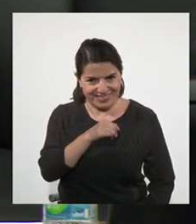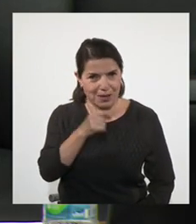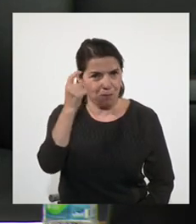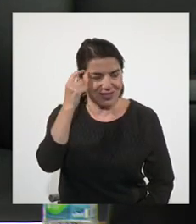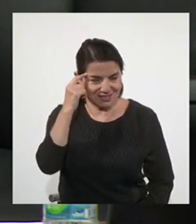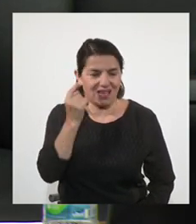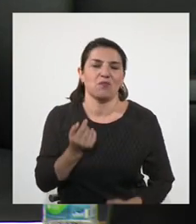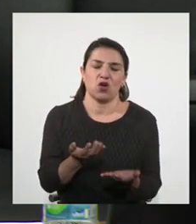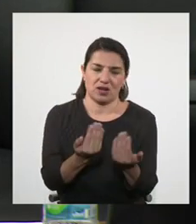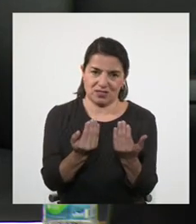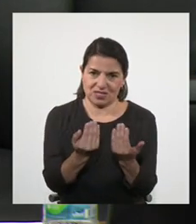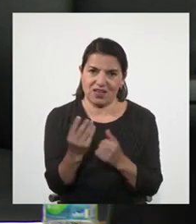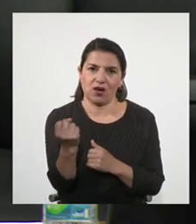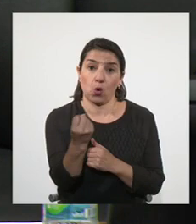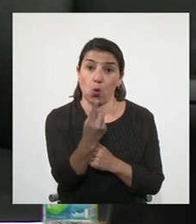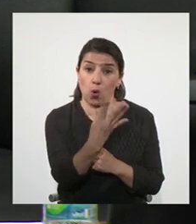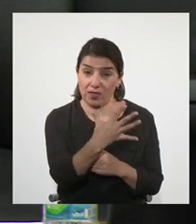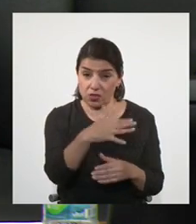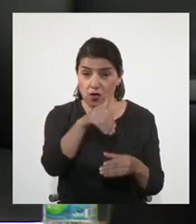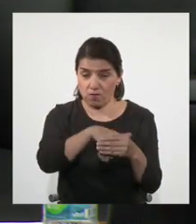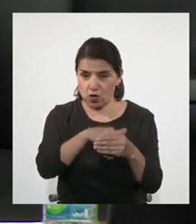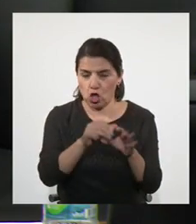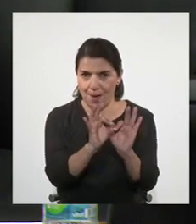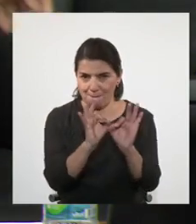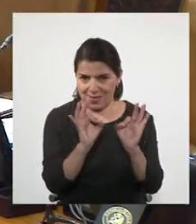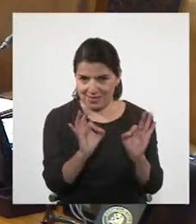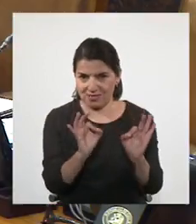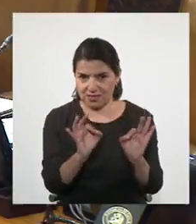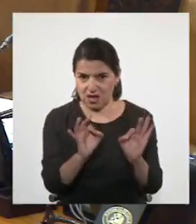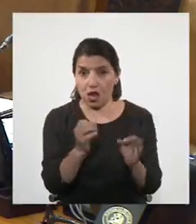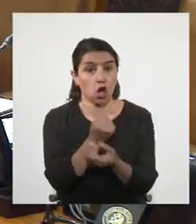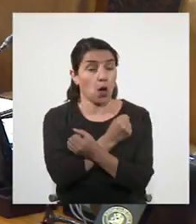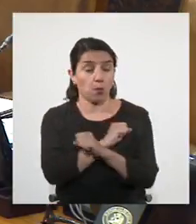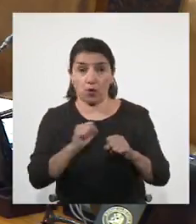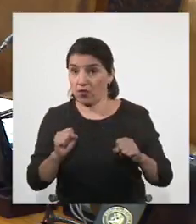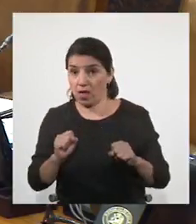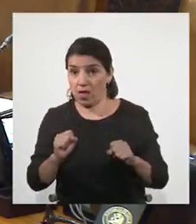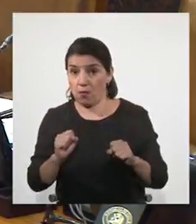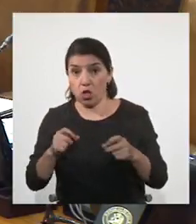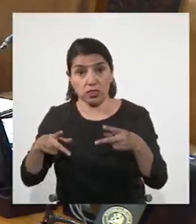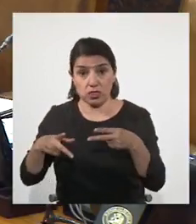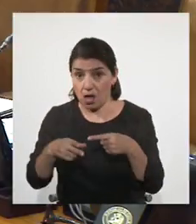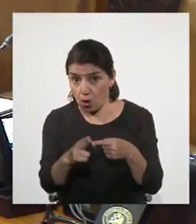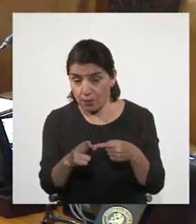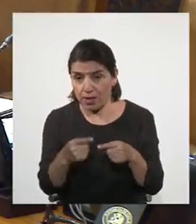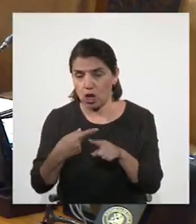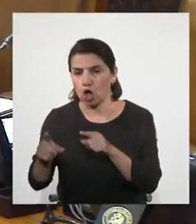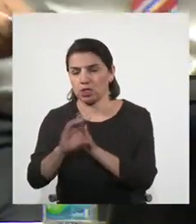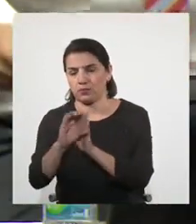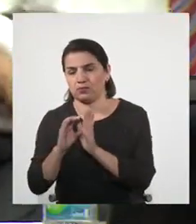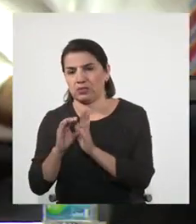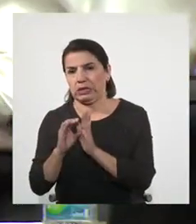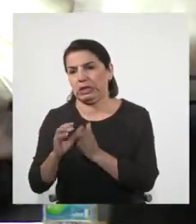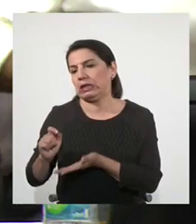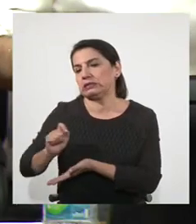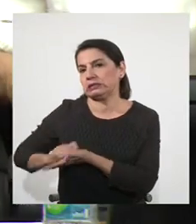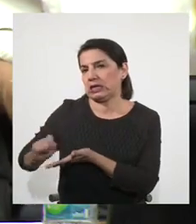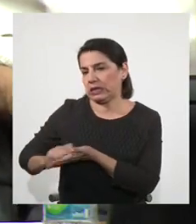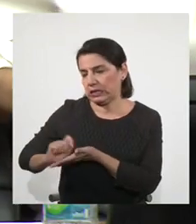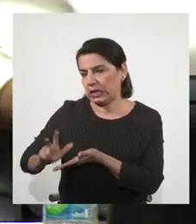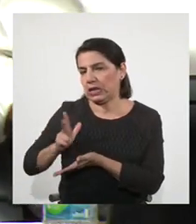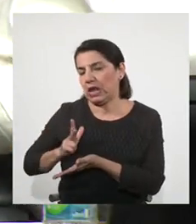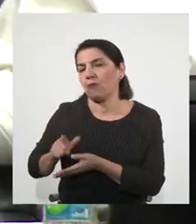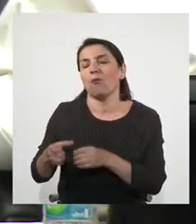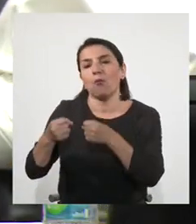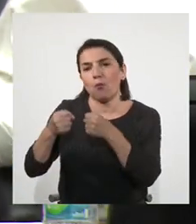tenemos por qué interrumpir en la vista de las próximas partidas, la Secretaría lo puede analizar, lo puede estudiar y